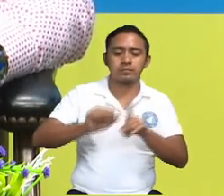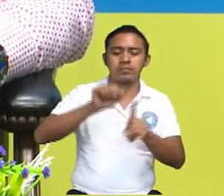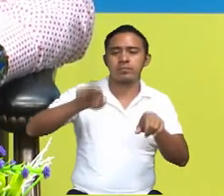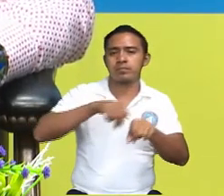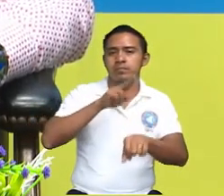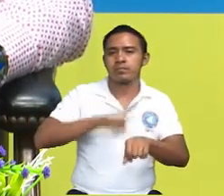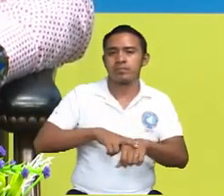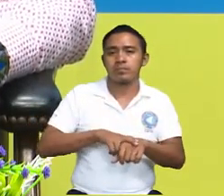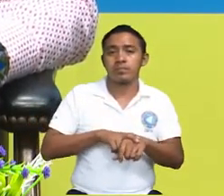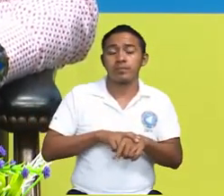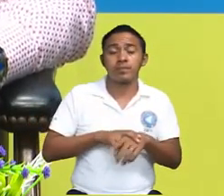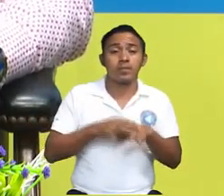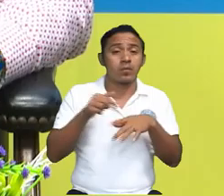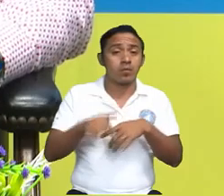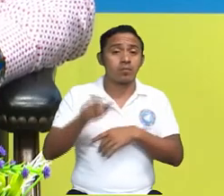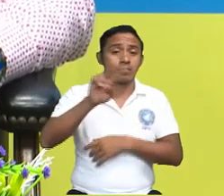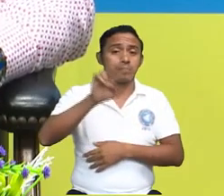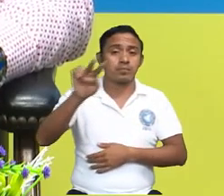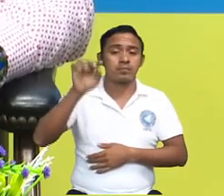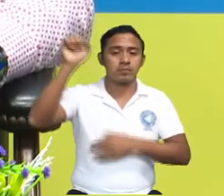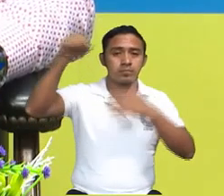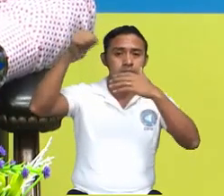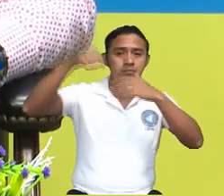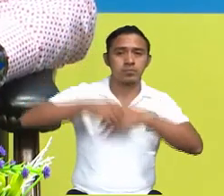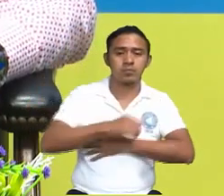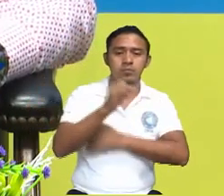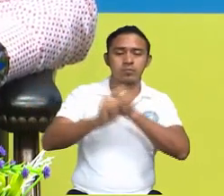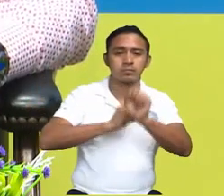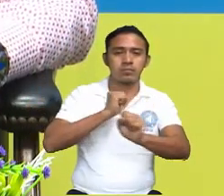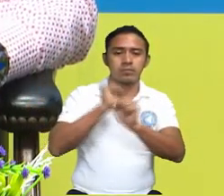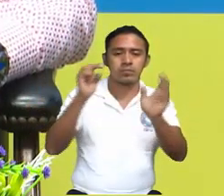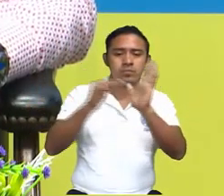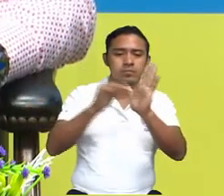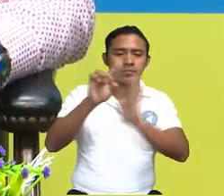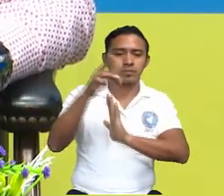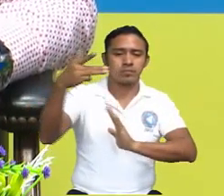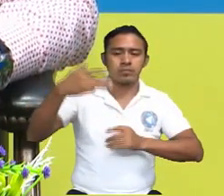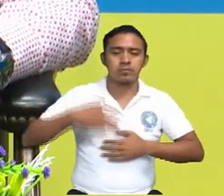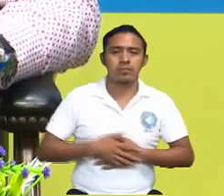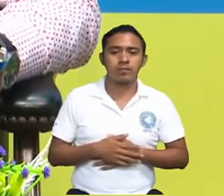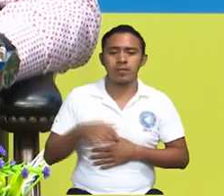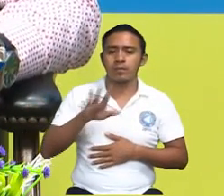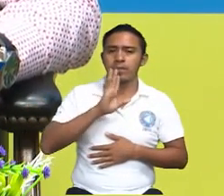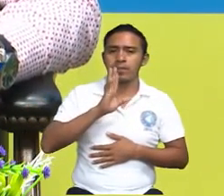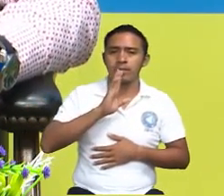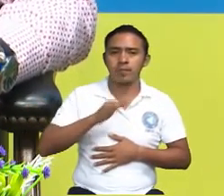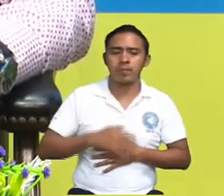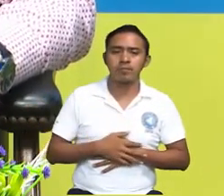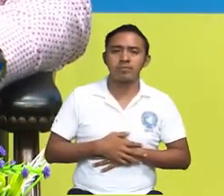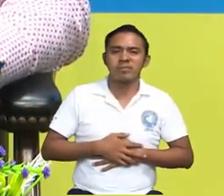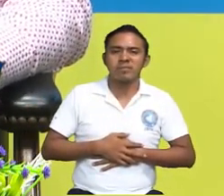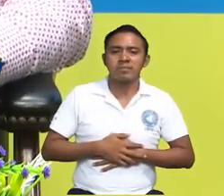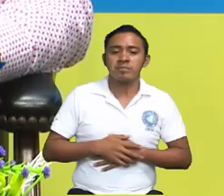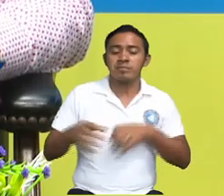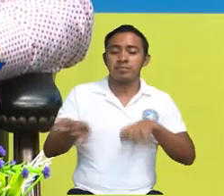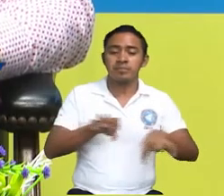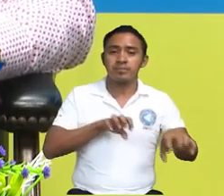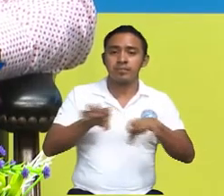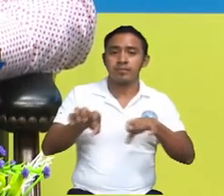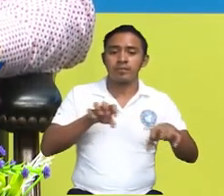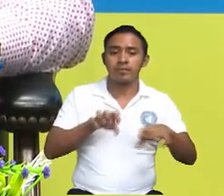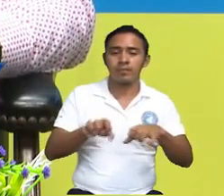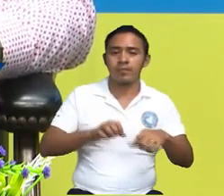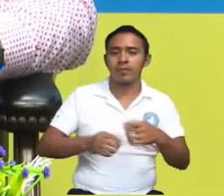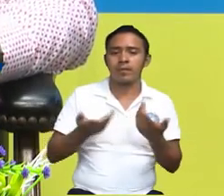de la Asamblea Nacional, hoy 22 de julio del año 2019. Estamos conversando sobre la jornada de